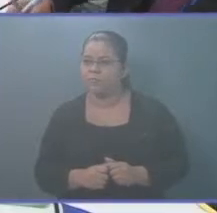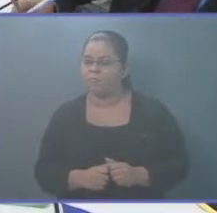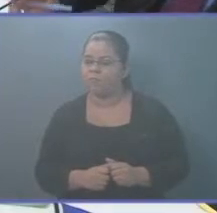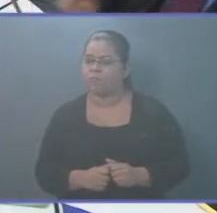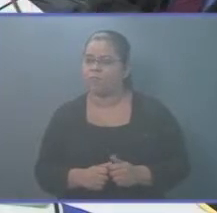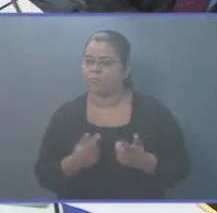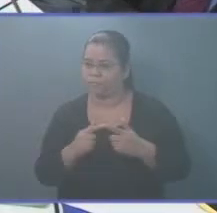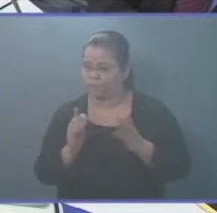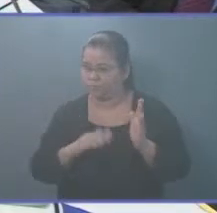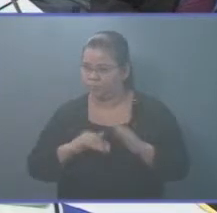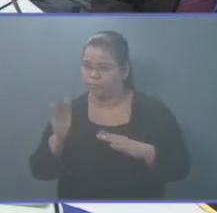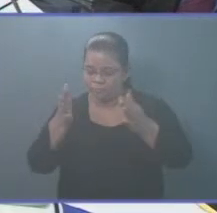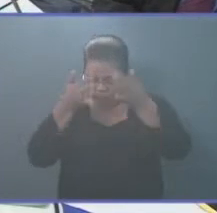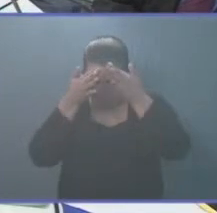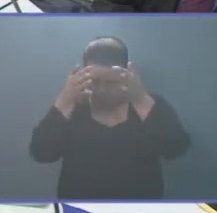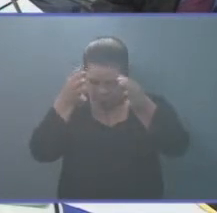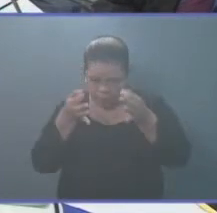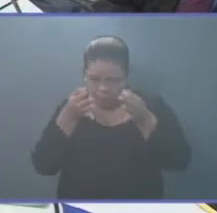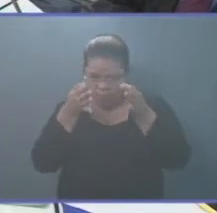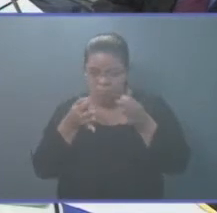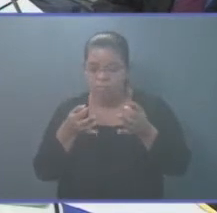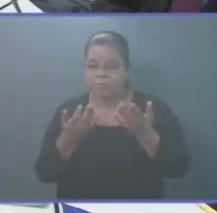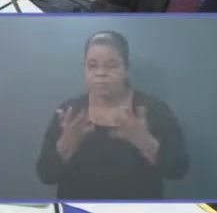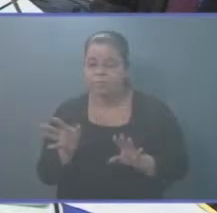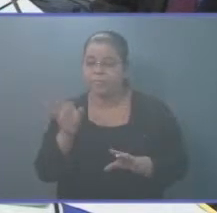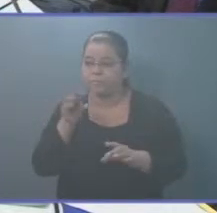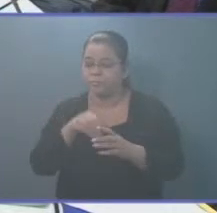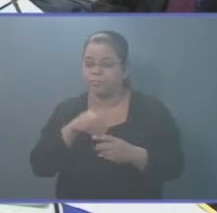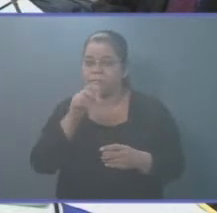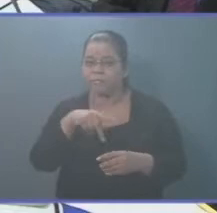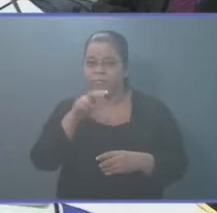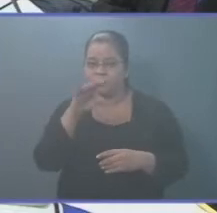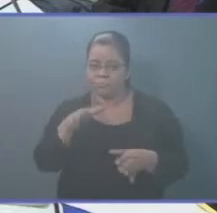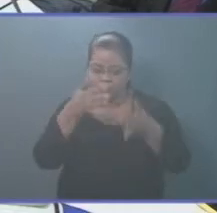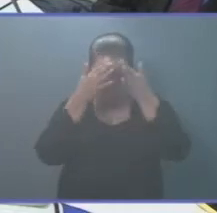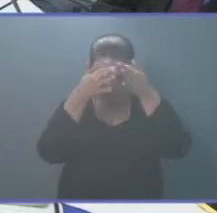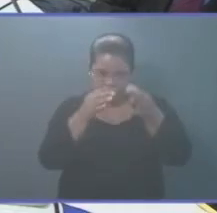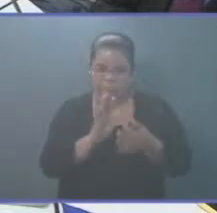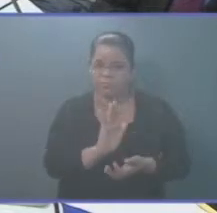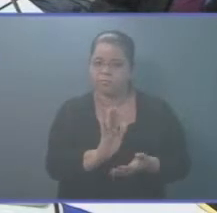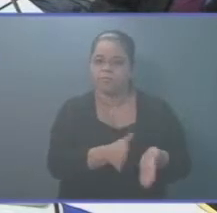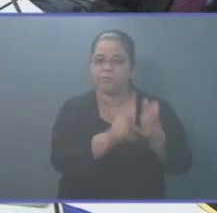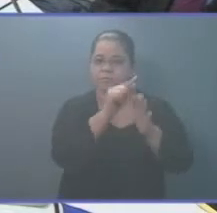demasiada discrecionalidad a la Policía Nacional Civil,